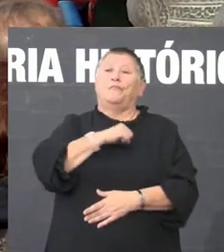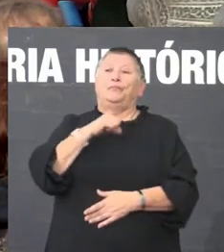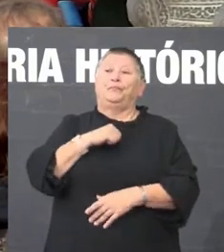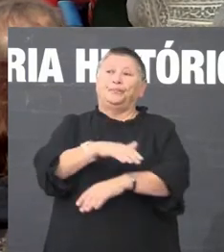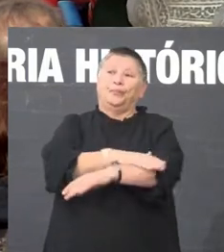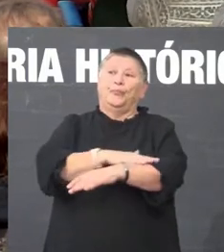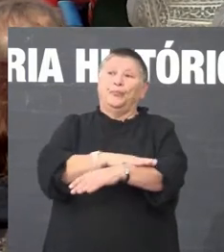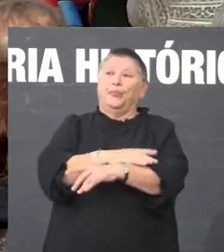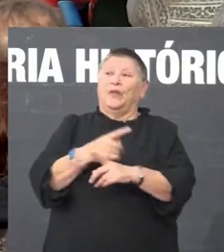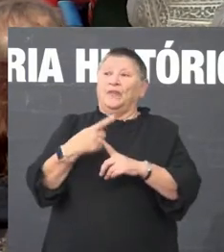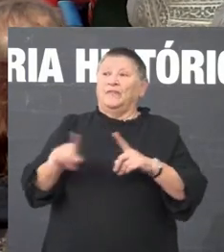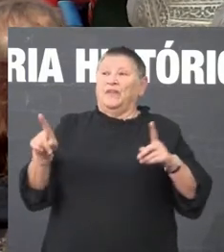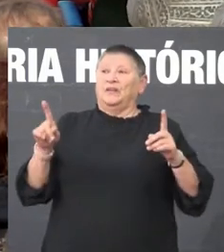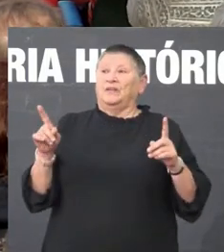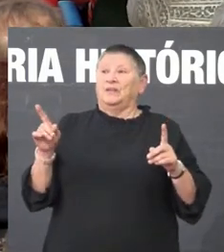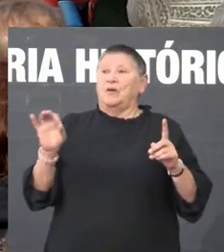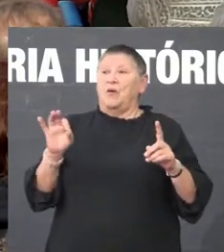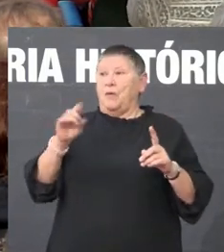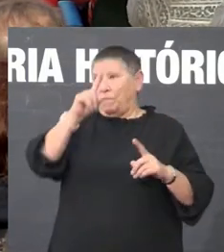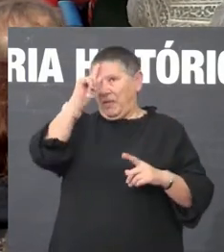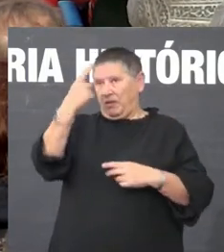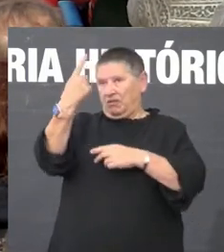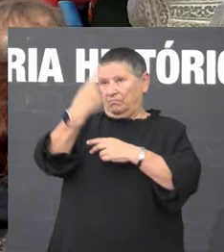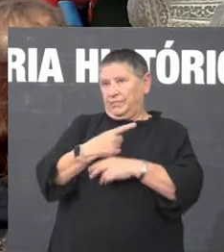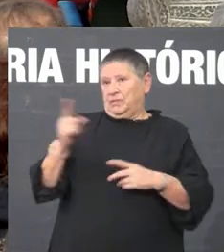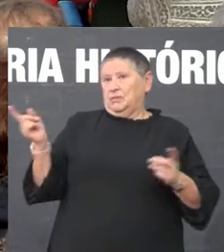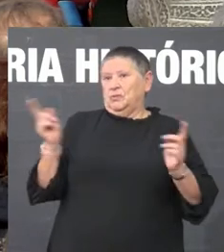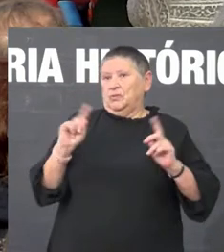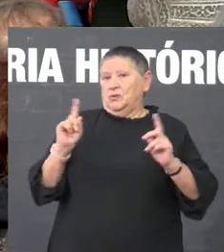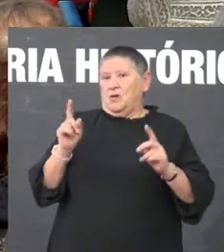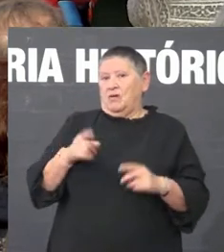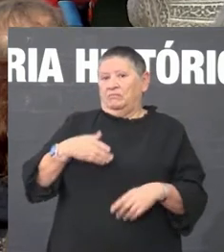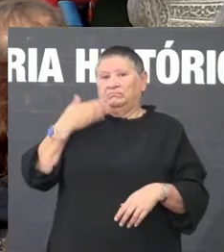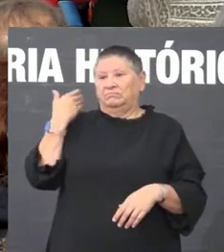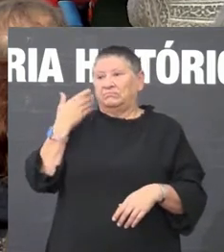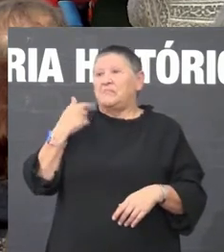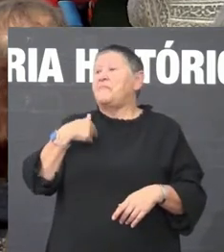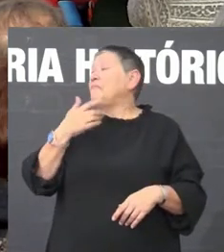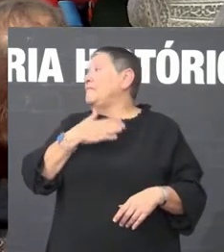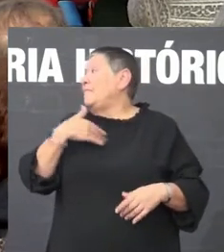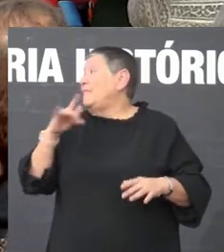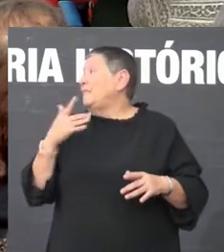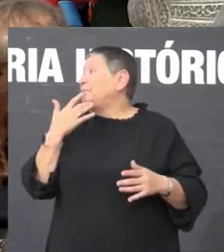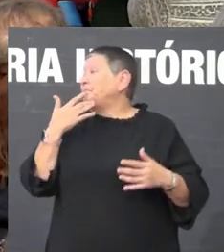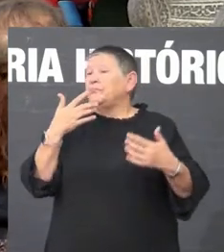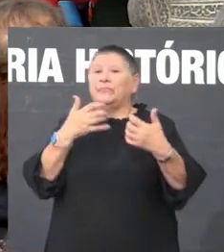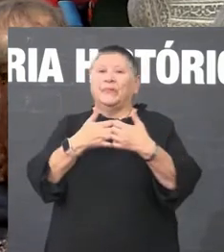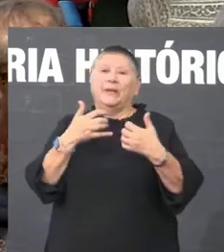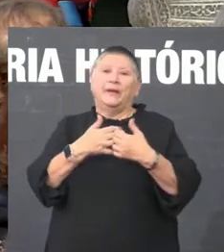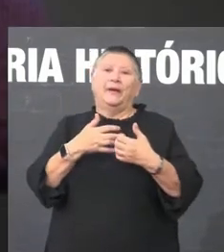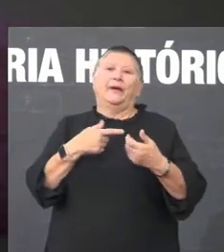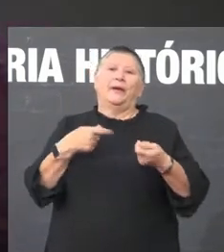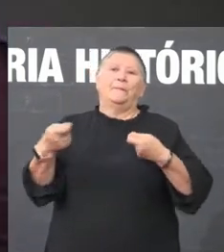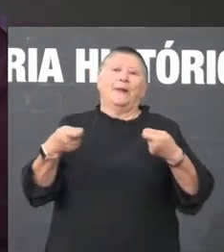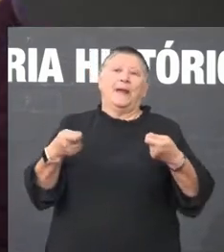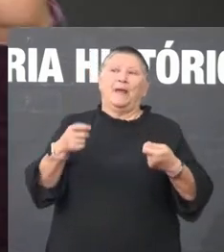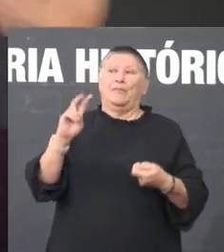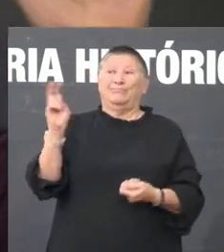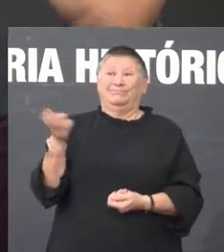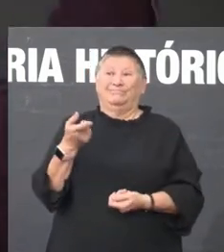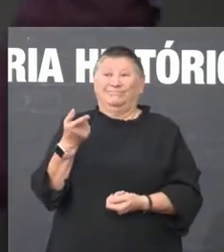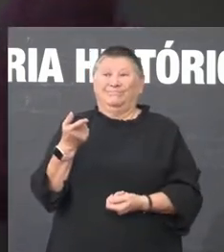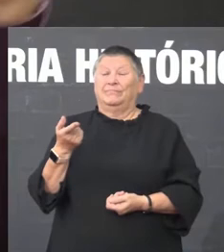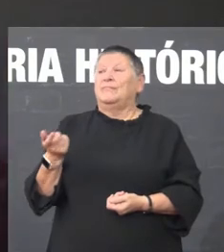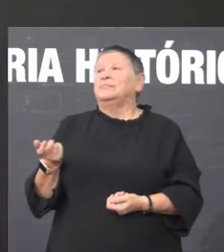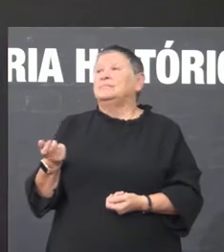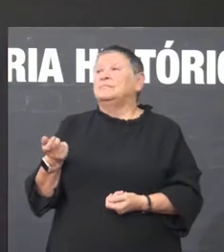respetado, oye, o que Madrid no me chulee, ¿no? Como cuando os acordáis de toda aquella guerra del Cava y todo aquello, ¿no? Entonces,